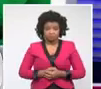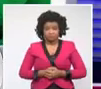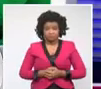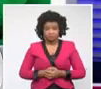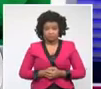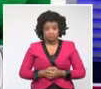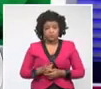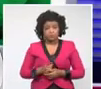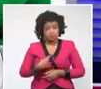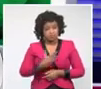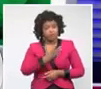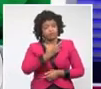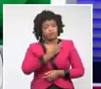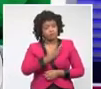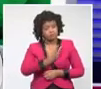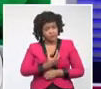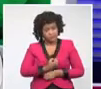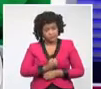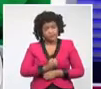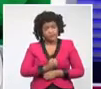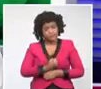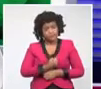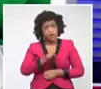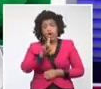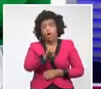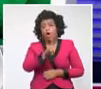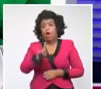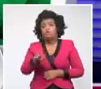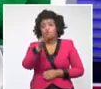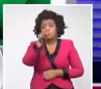Lamentamos mucho estos 11 fallecimientos.